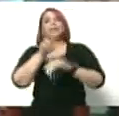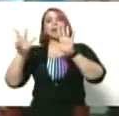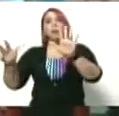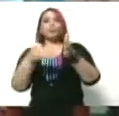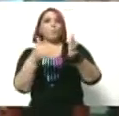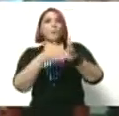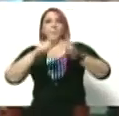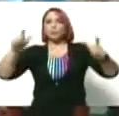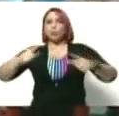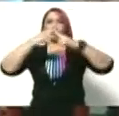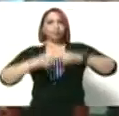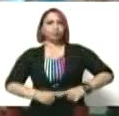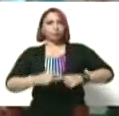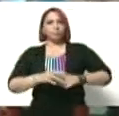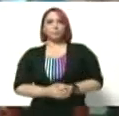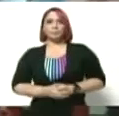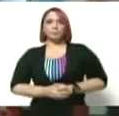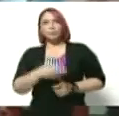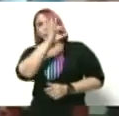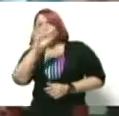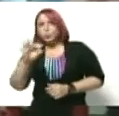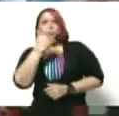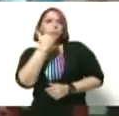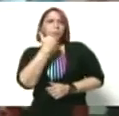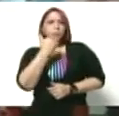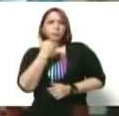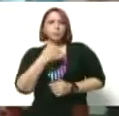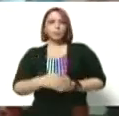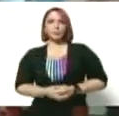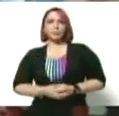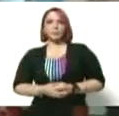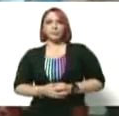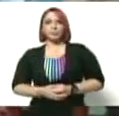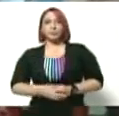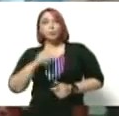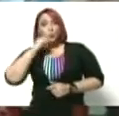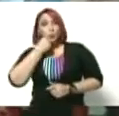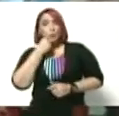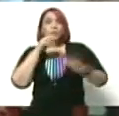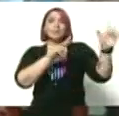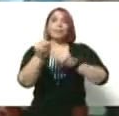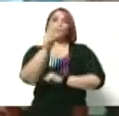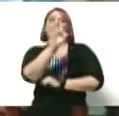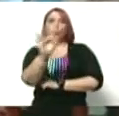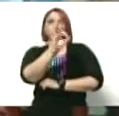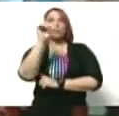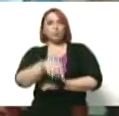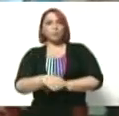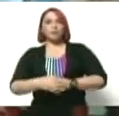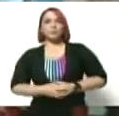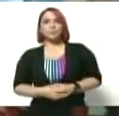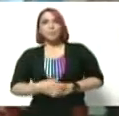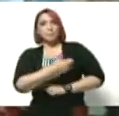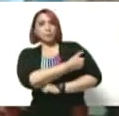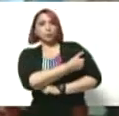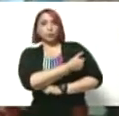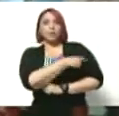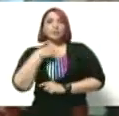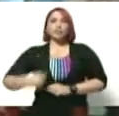para un total de un porcentaje que llevamos de la vacuna es único un 71 por ciento y de la vacuna pero sea un